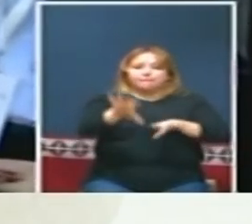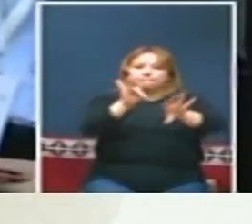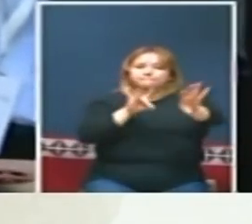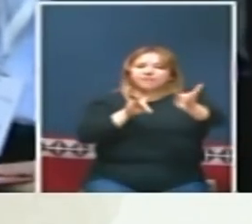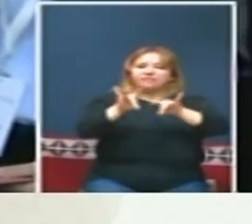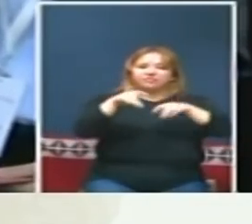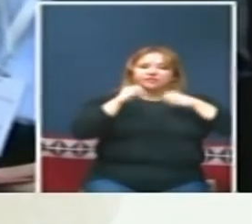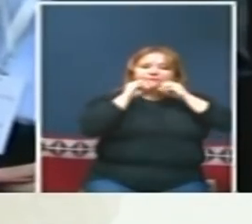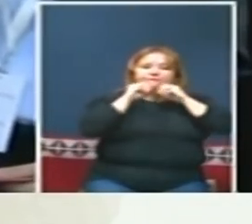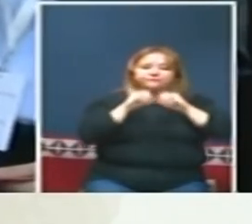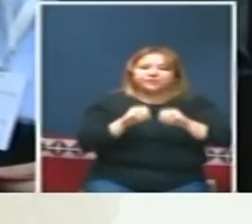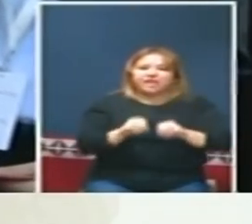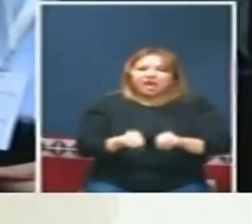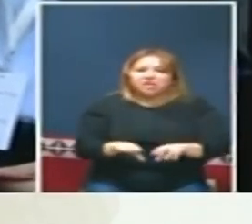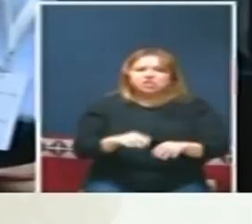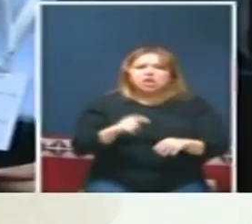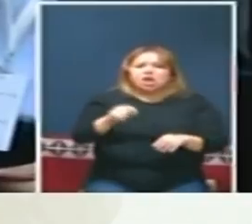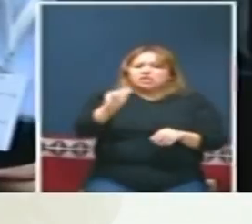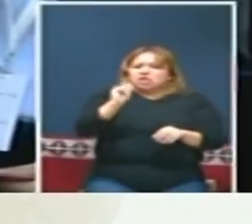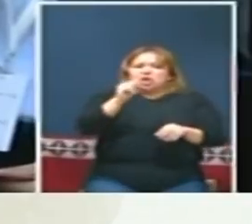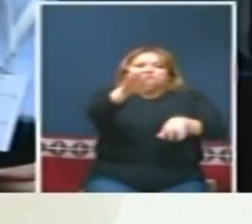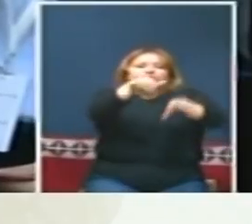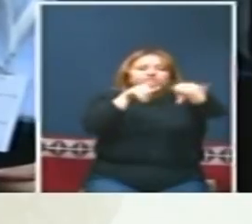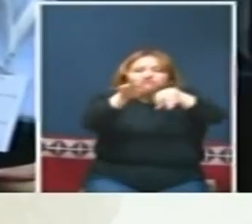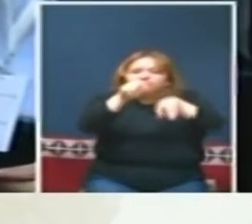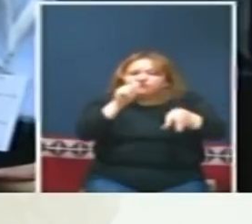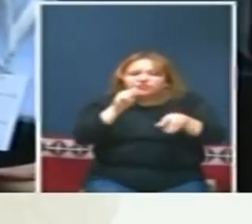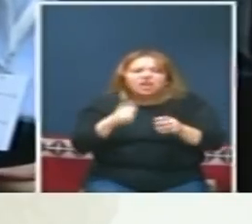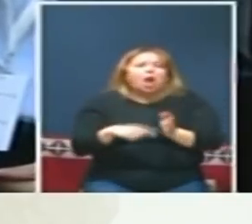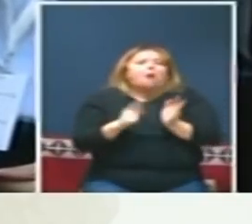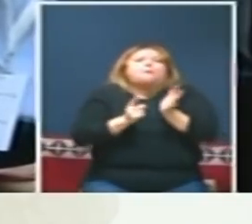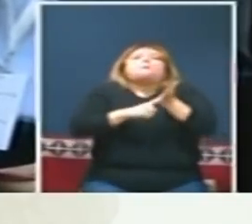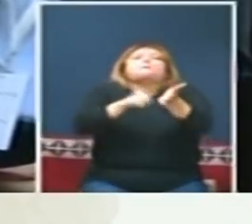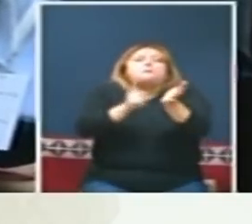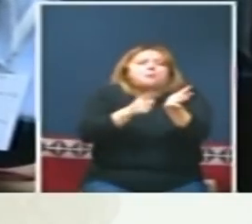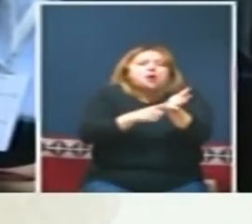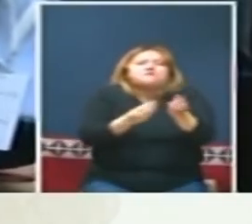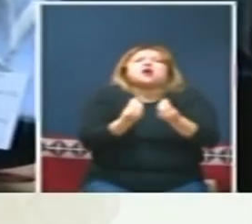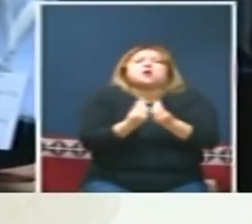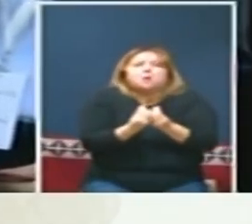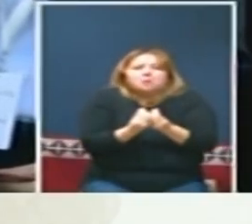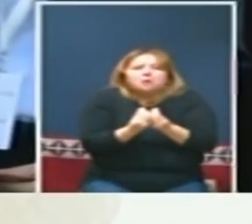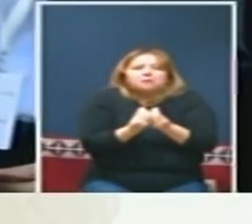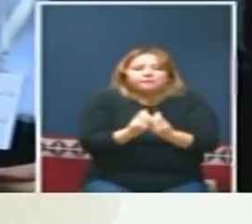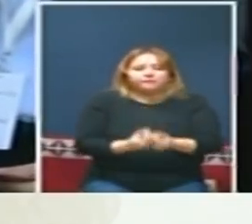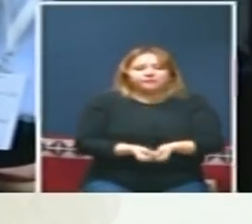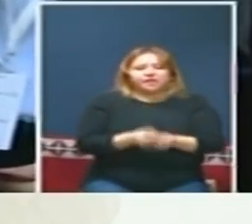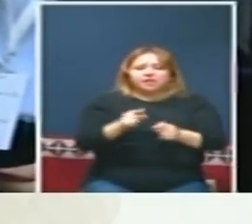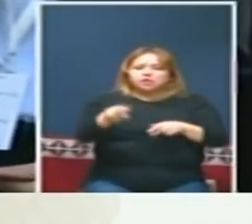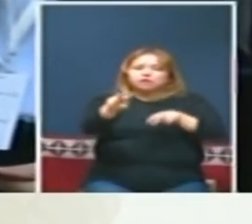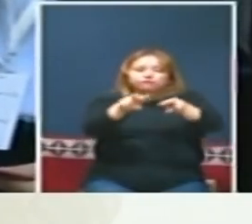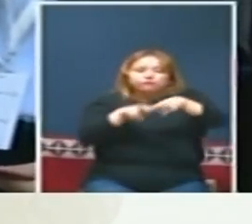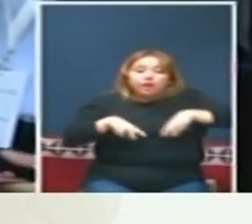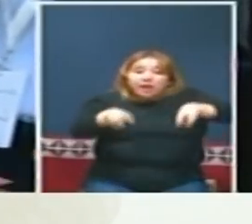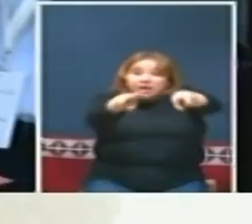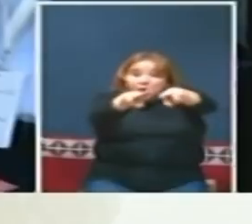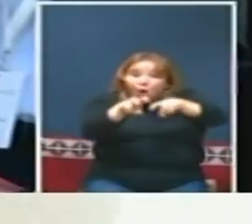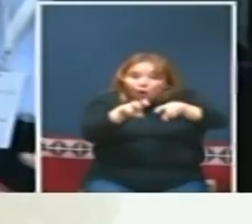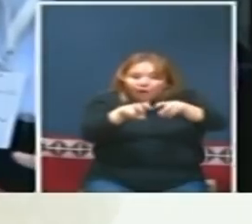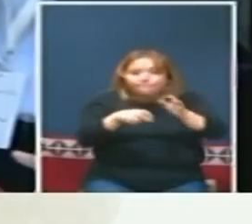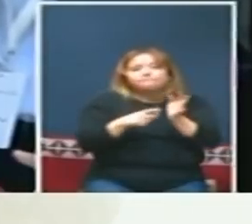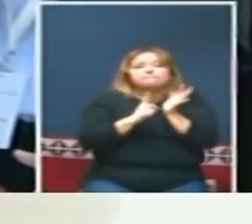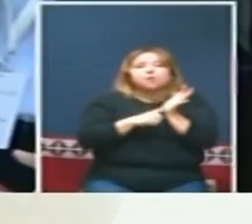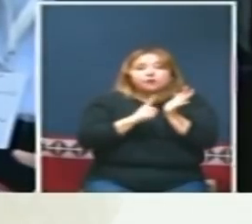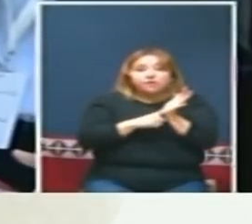toman testimonios, se recogen pruebas, ¿es el término correcto? Sí, así es, se recogen pruebas. En este